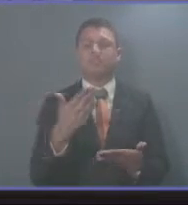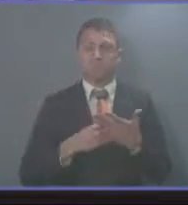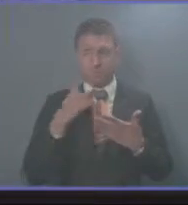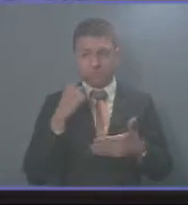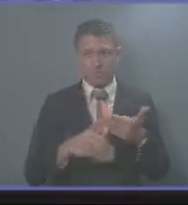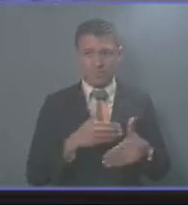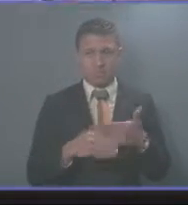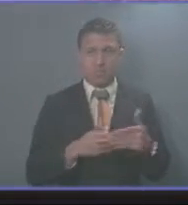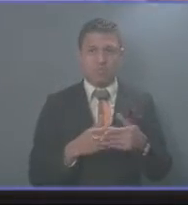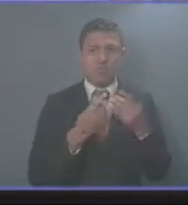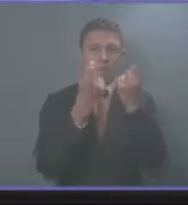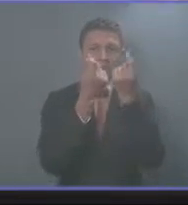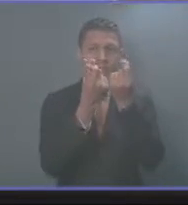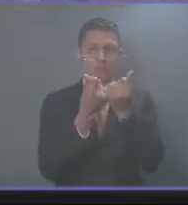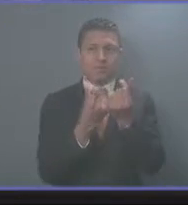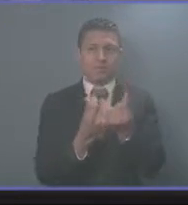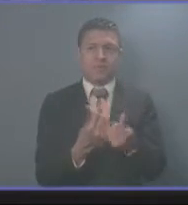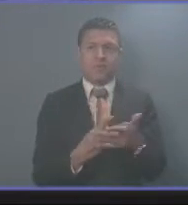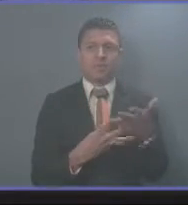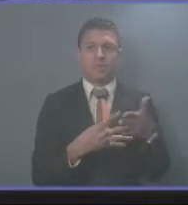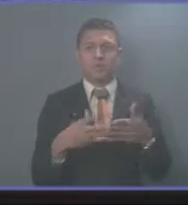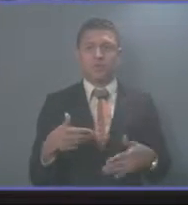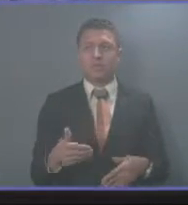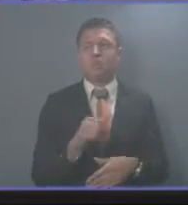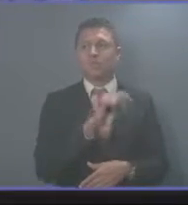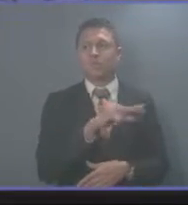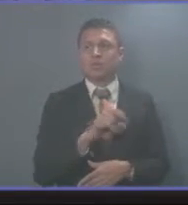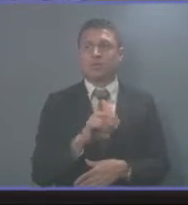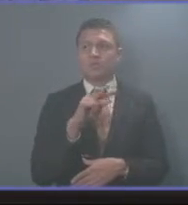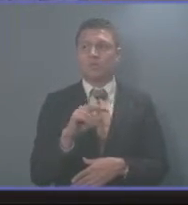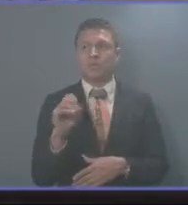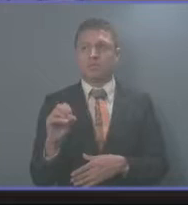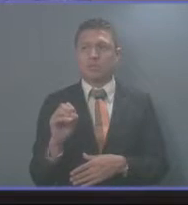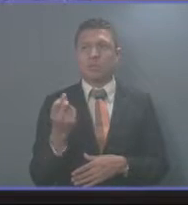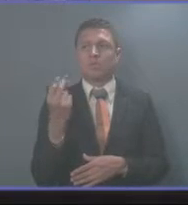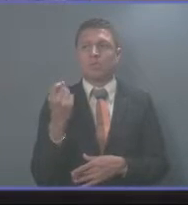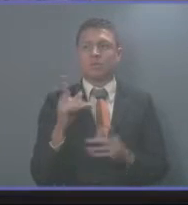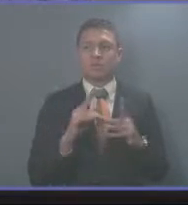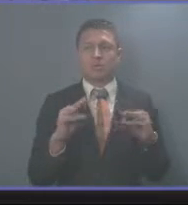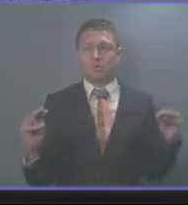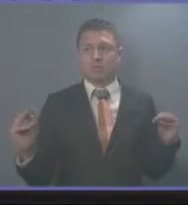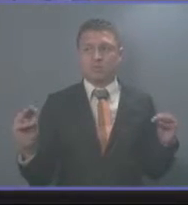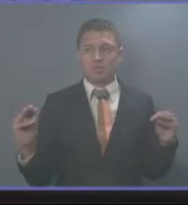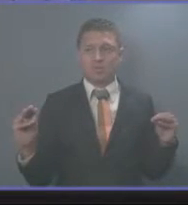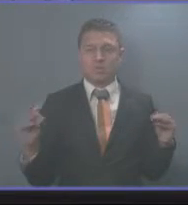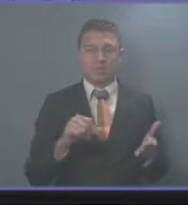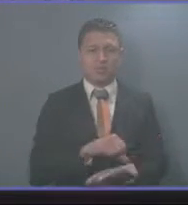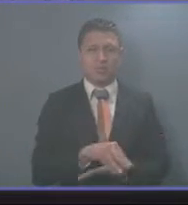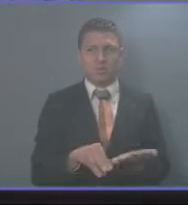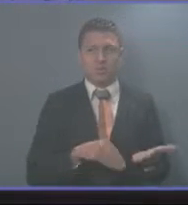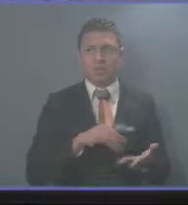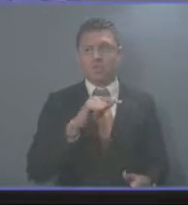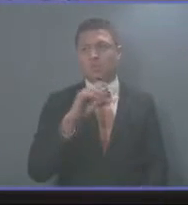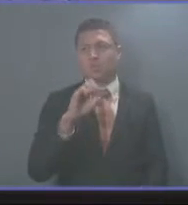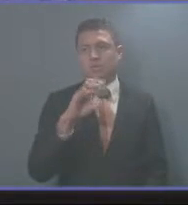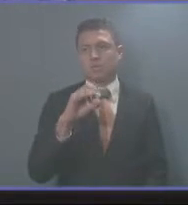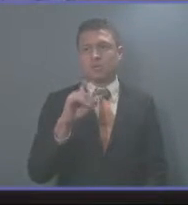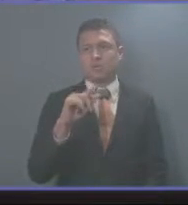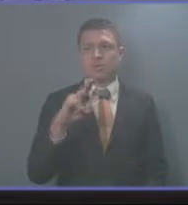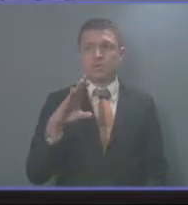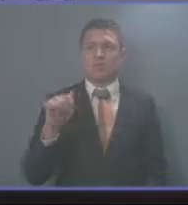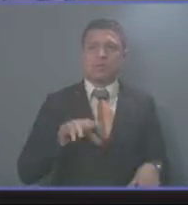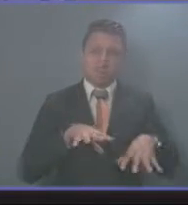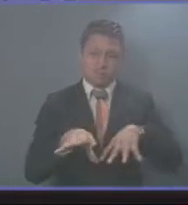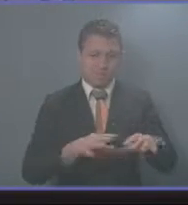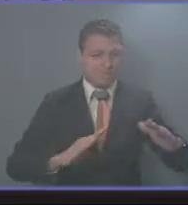en el presupuesto del año 2020 el recarpeteo de 12 kilómetros de carretera del municipio de Tecoluca, departamento